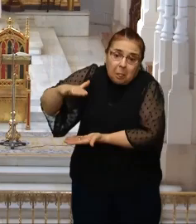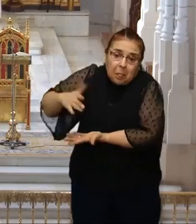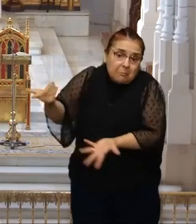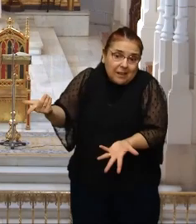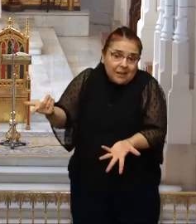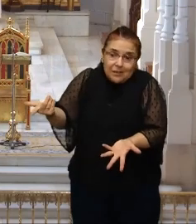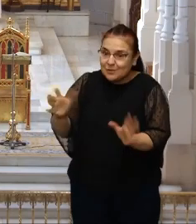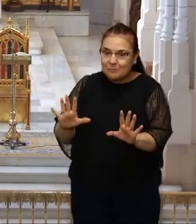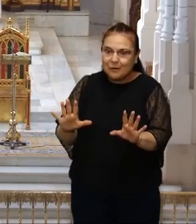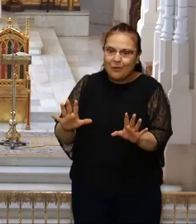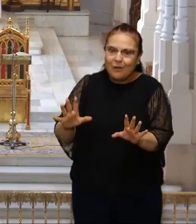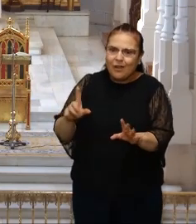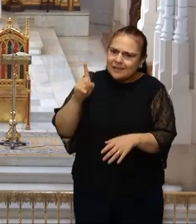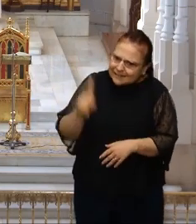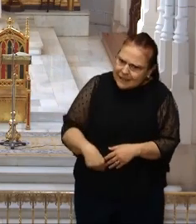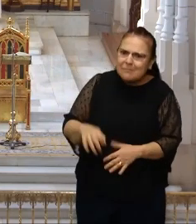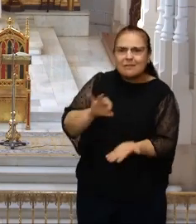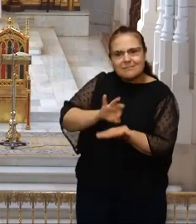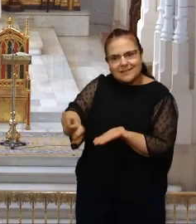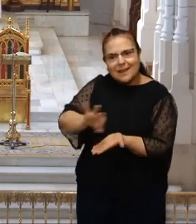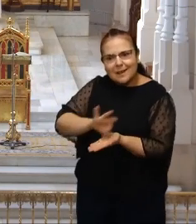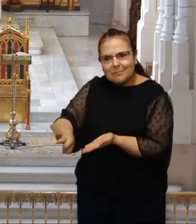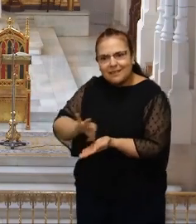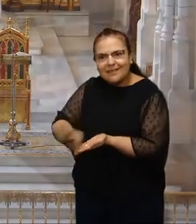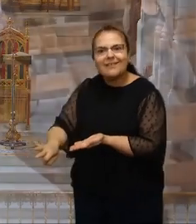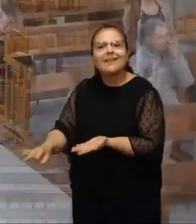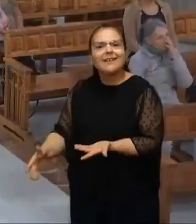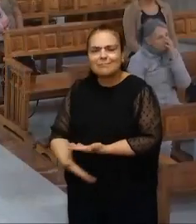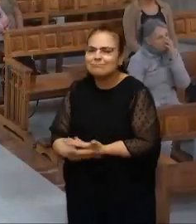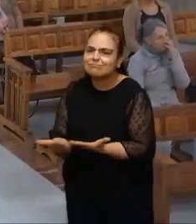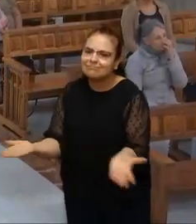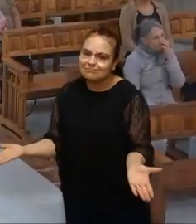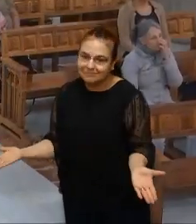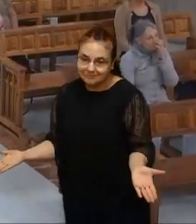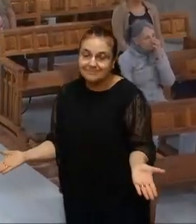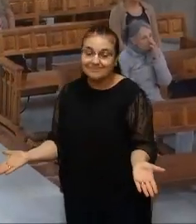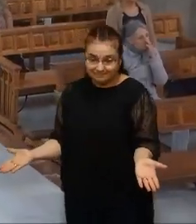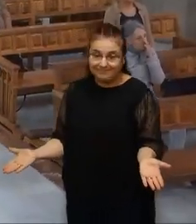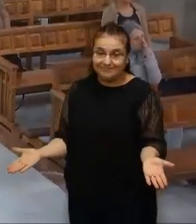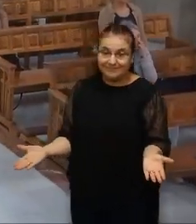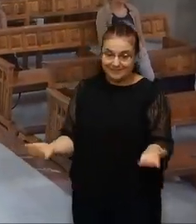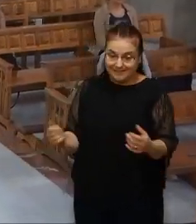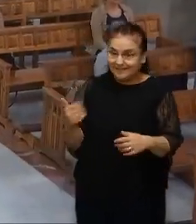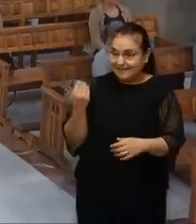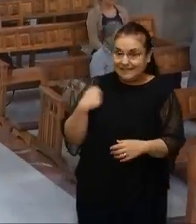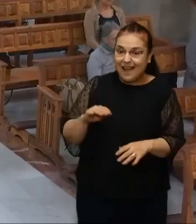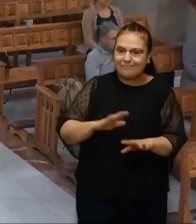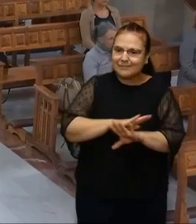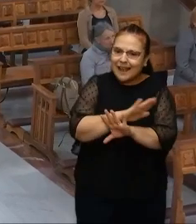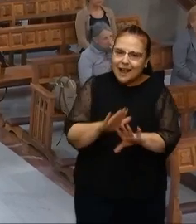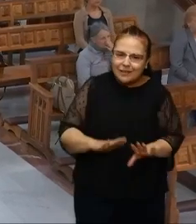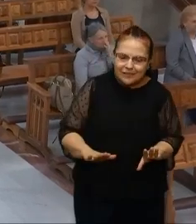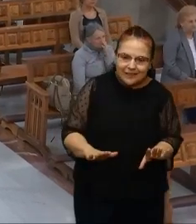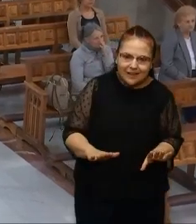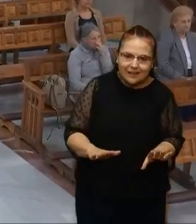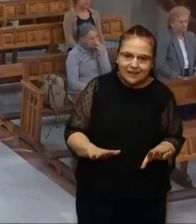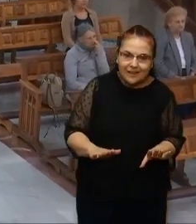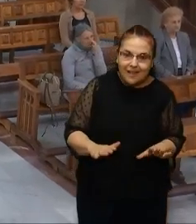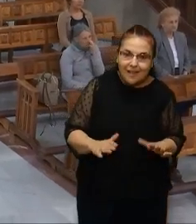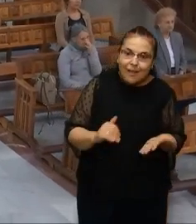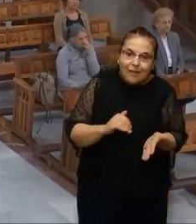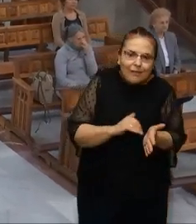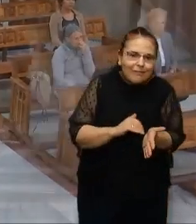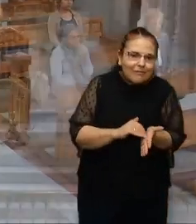ponernos también a servir a los más pequeños y a los más frágiles. Y finalmente, la última frase,